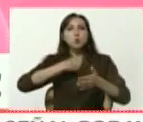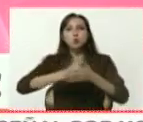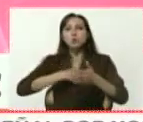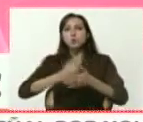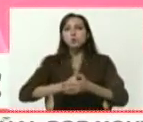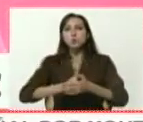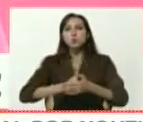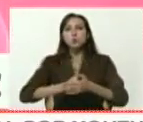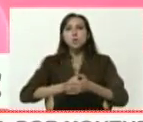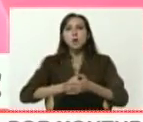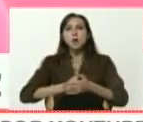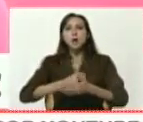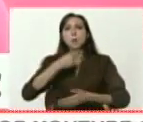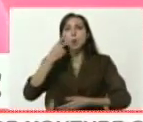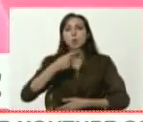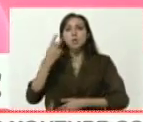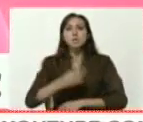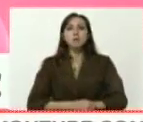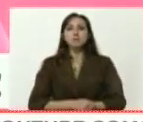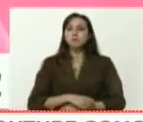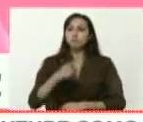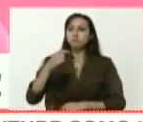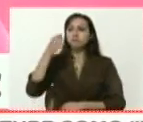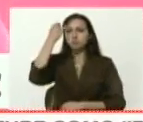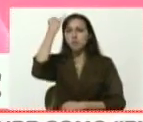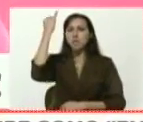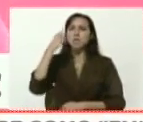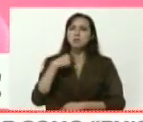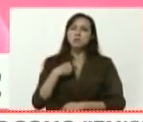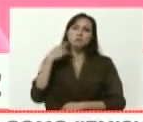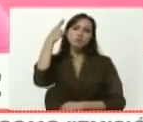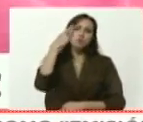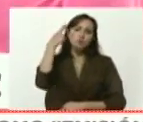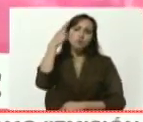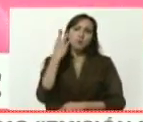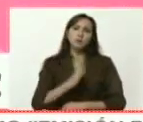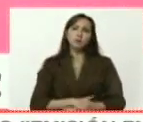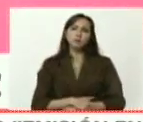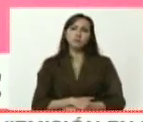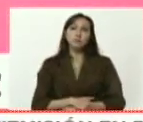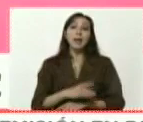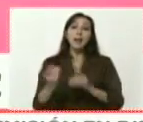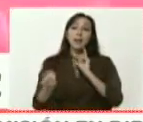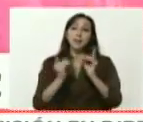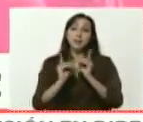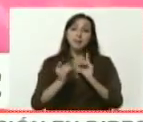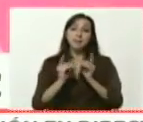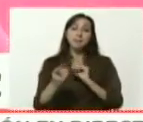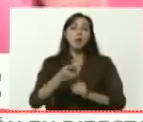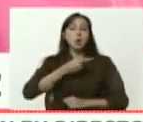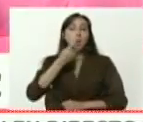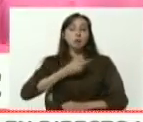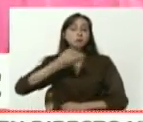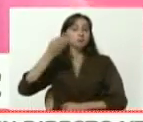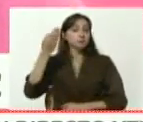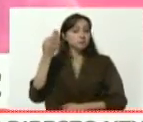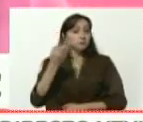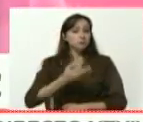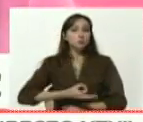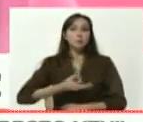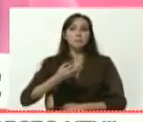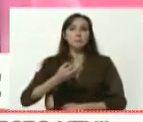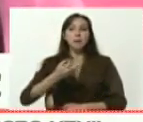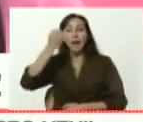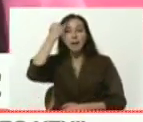Trajiste unas ideas que me llaman a la reflexión. El debate político debe estar siempre, el debate de las